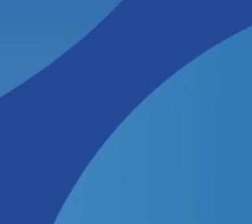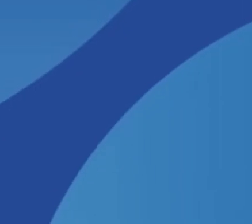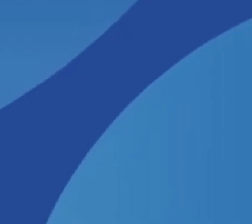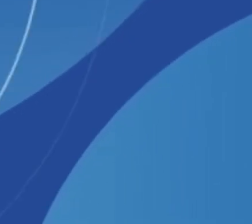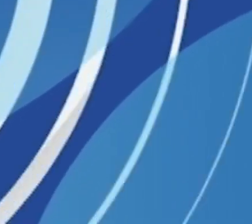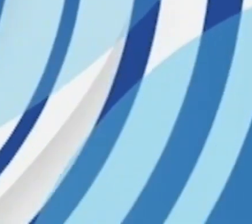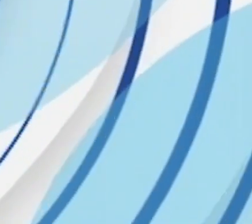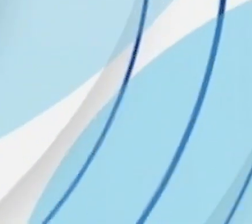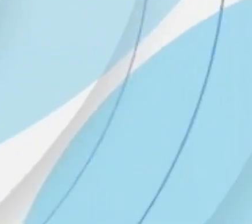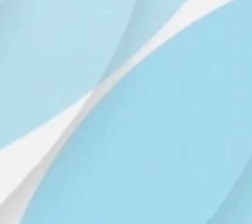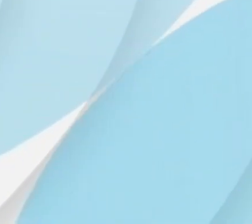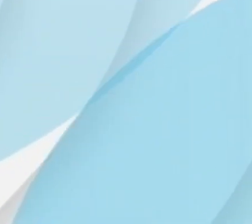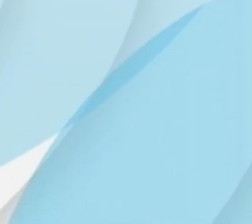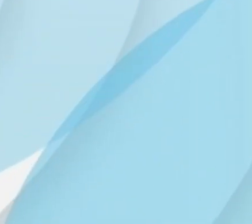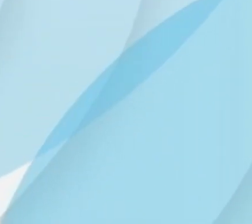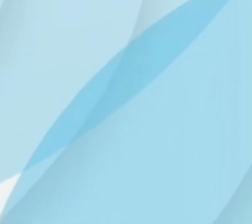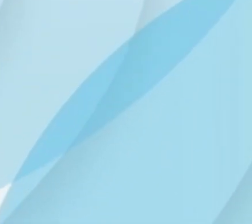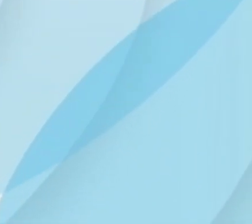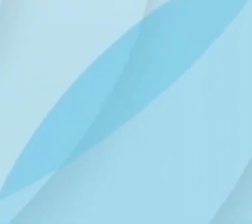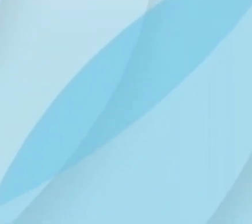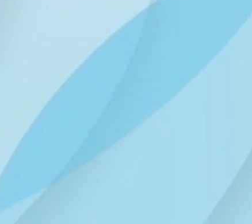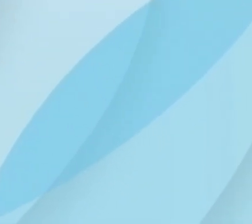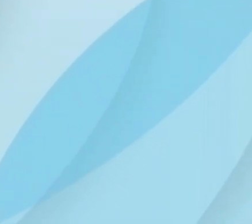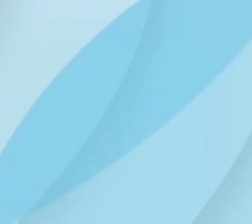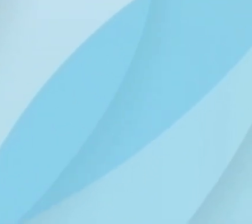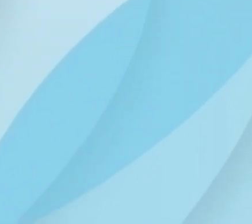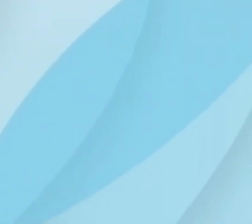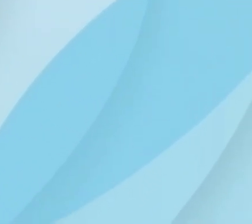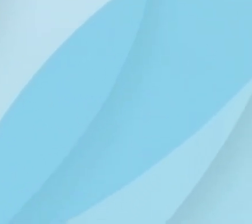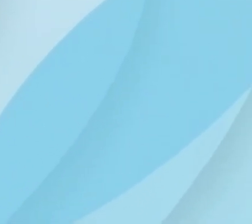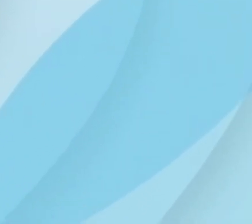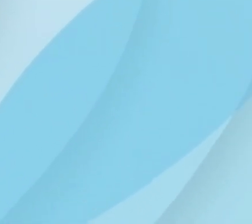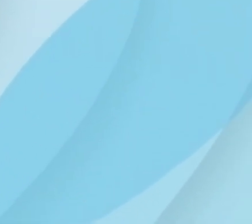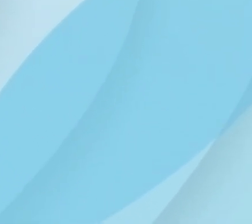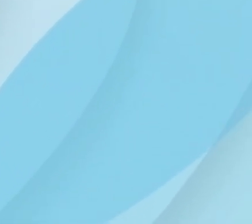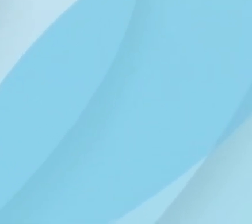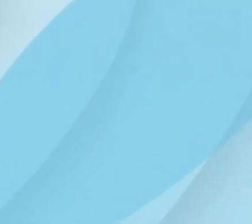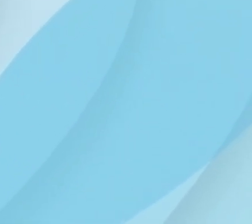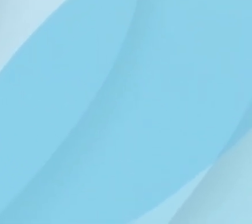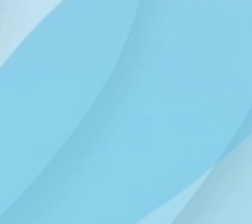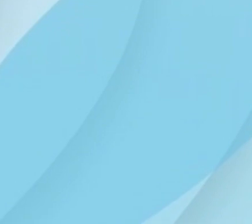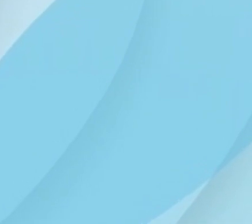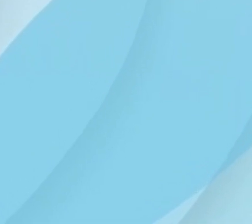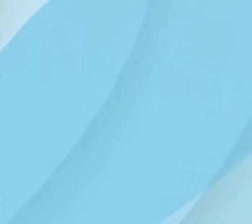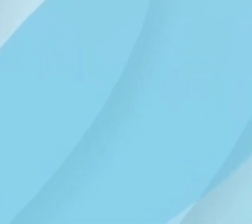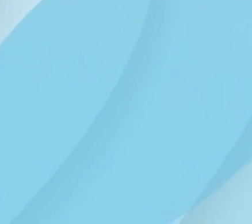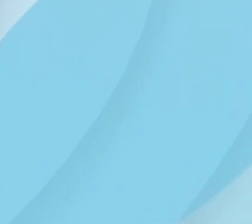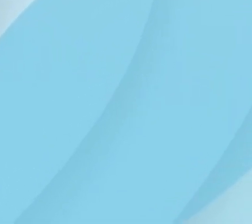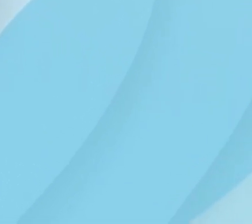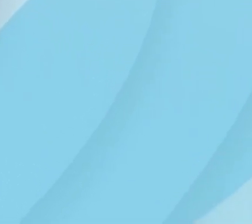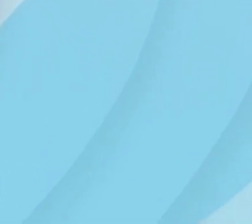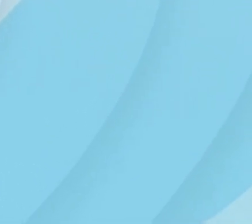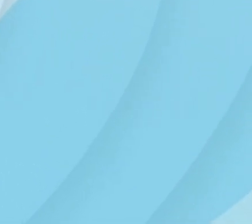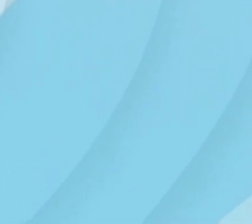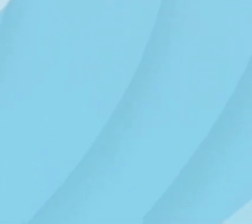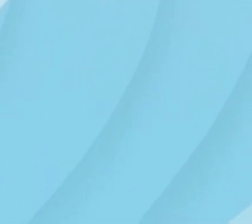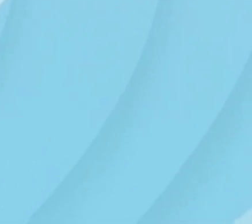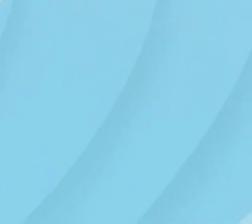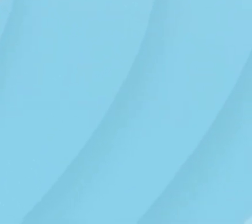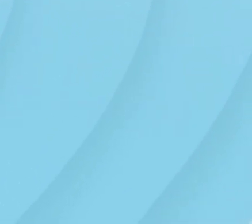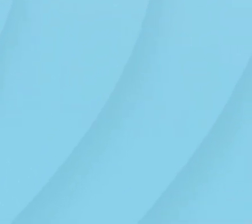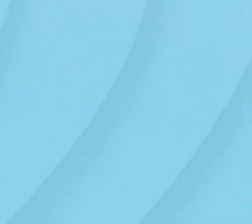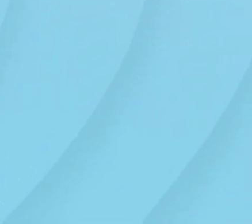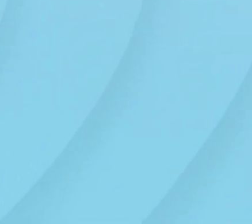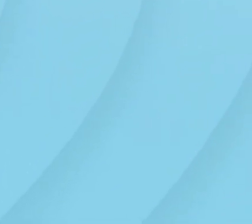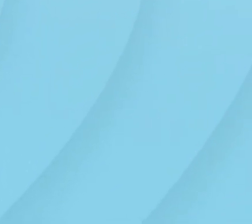La cápsula de Finanzas en Acción fue traída por el Banco de Costa Rica. Inicie el año con prácticos consejos y herramientas para